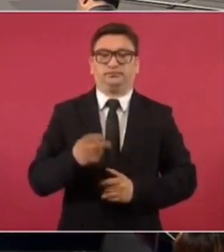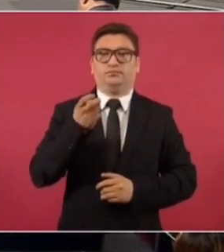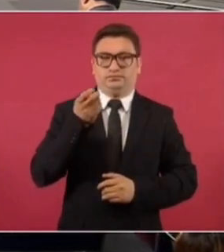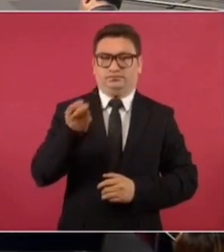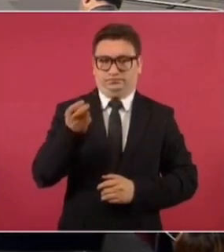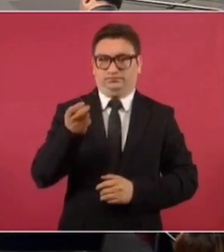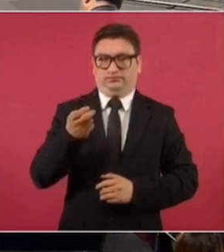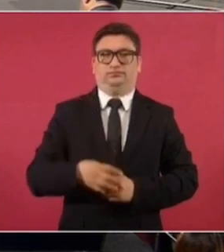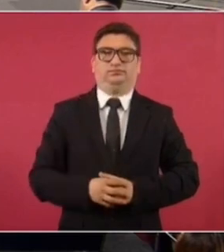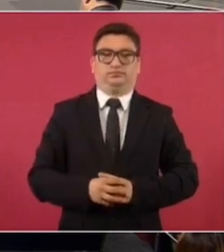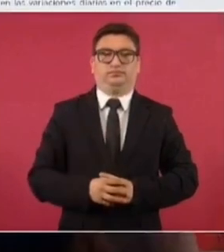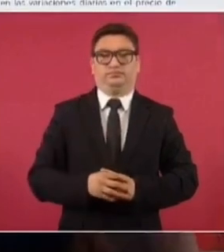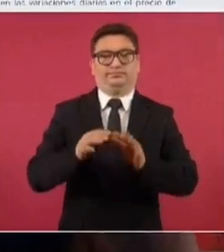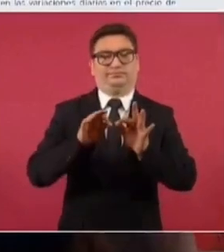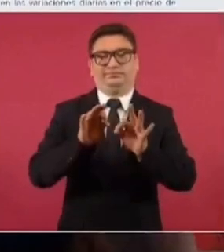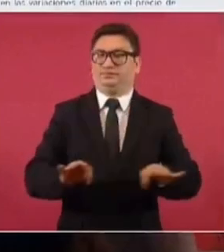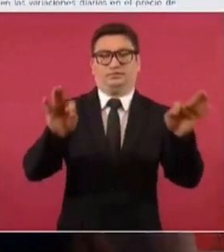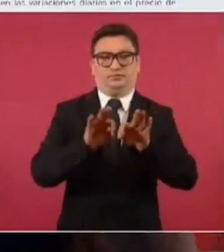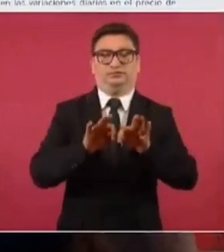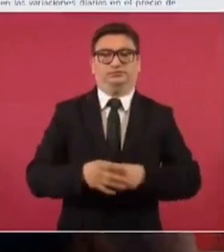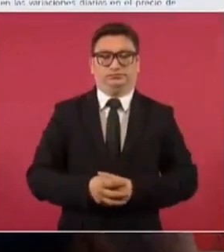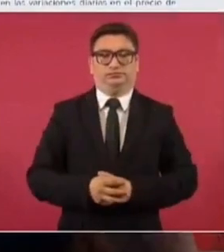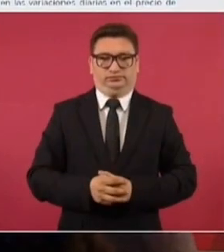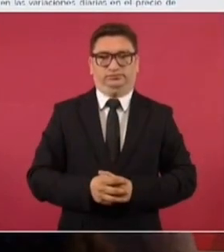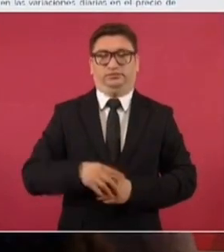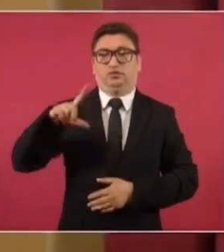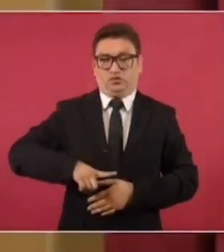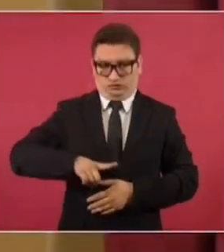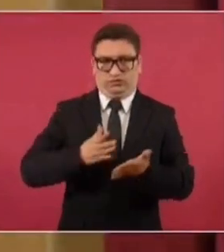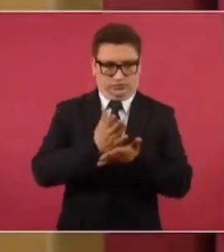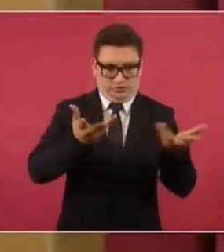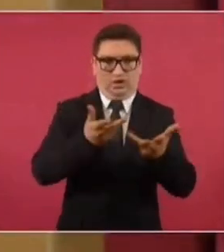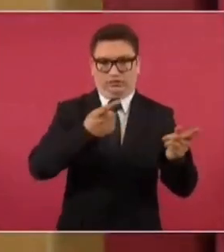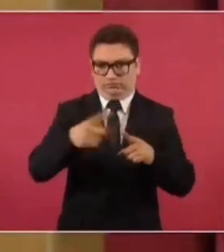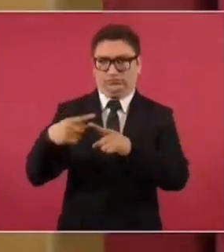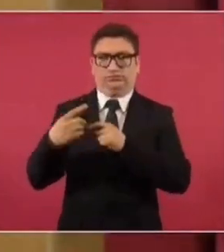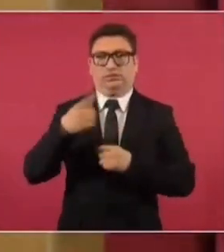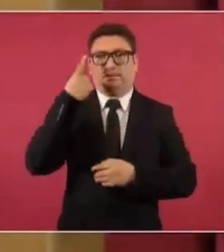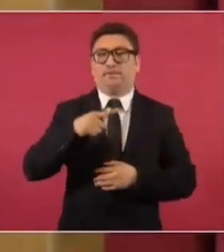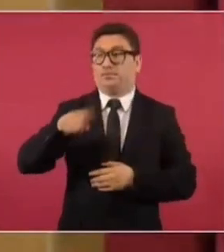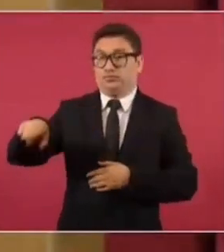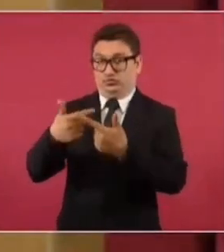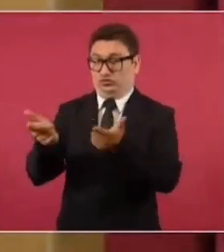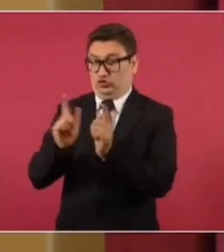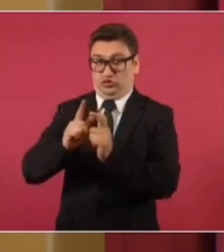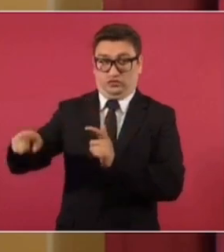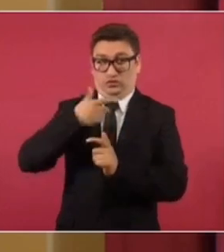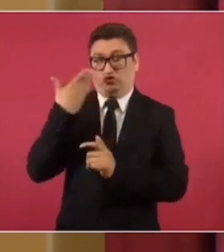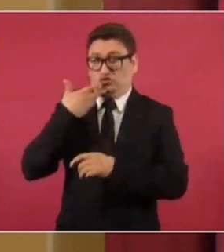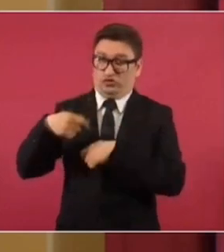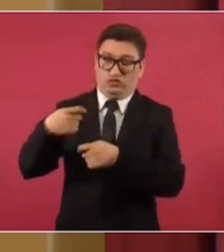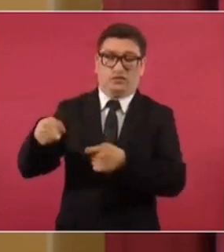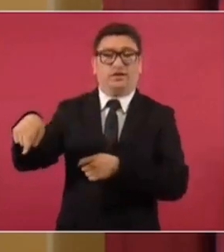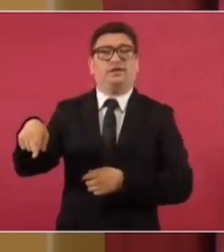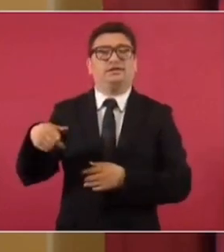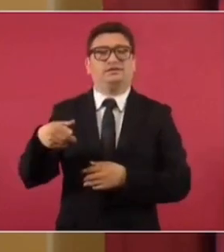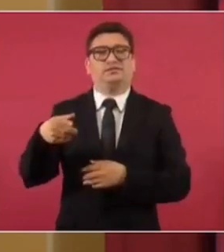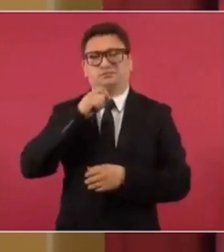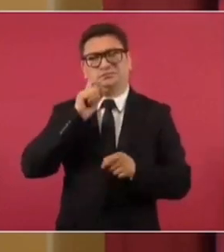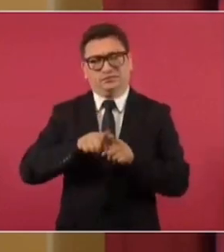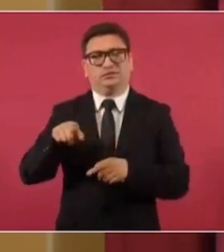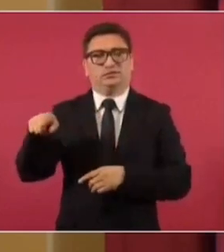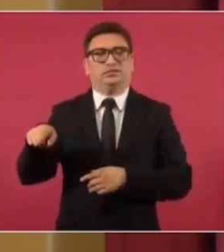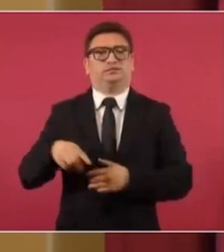eso es importante, ¿no?, que intervenga el Estado. Para los neoliberales, también de